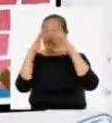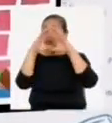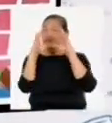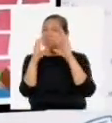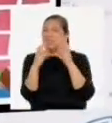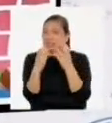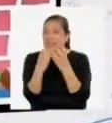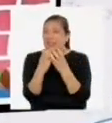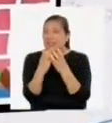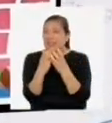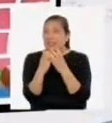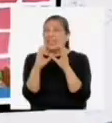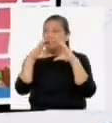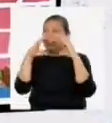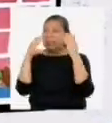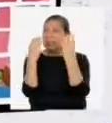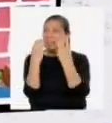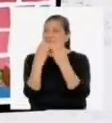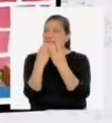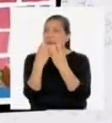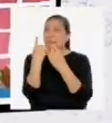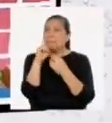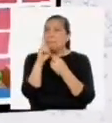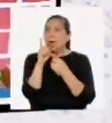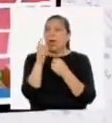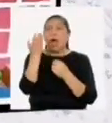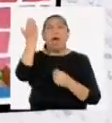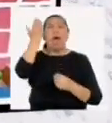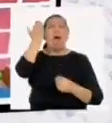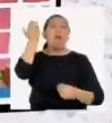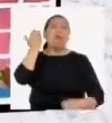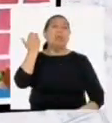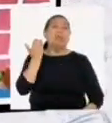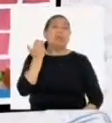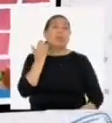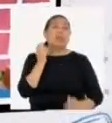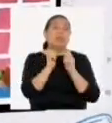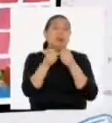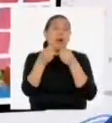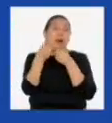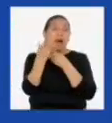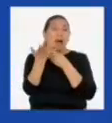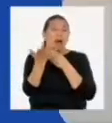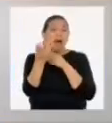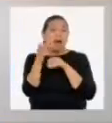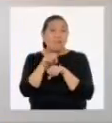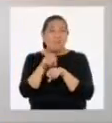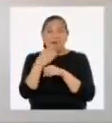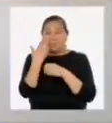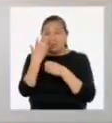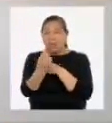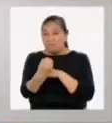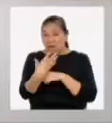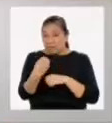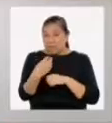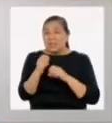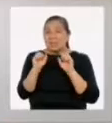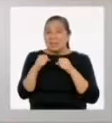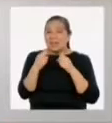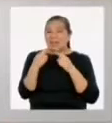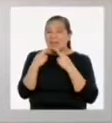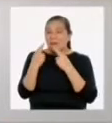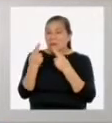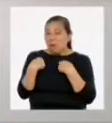cerámicas. Entonces, ¿las cerámicas elaboradas por nuestros antepasados nos brindan información? Sí,